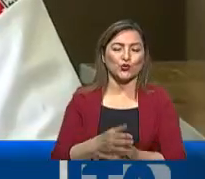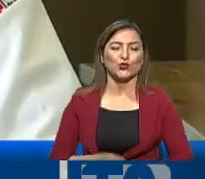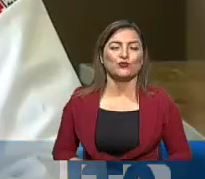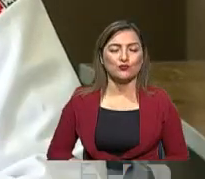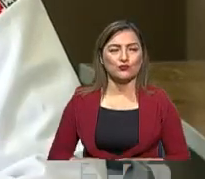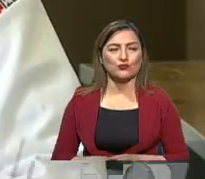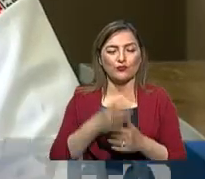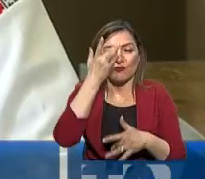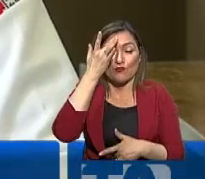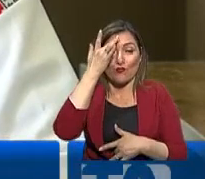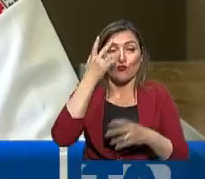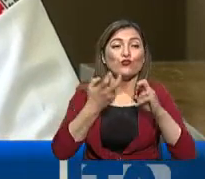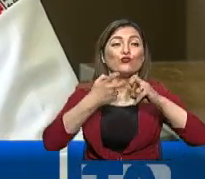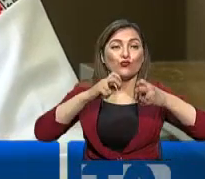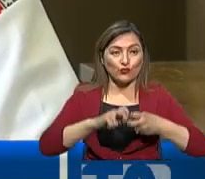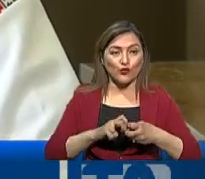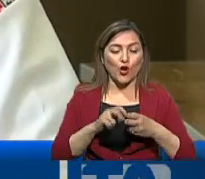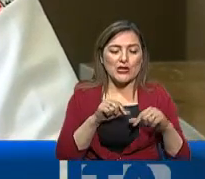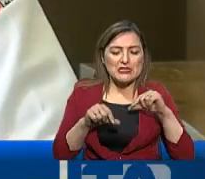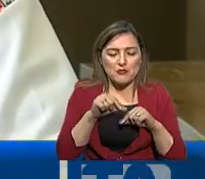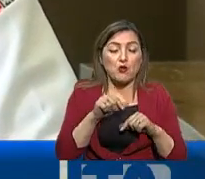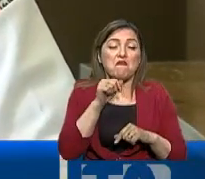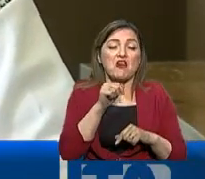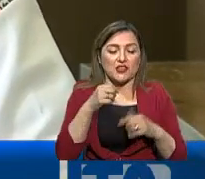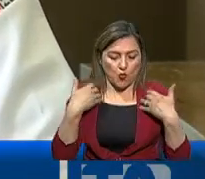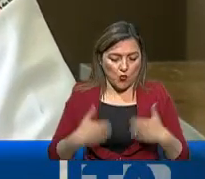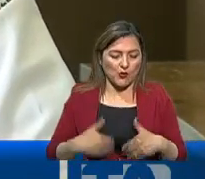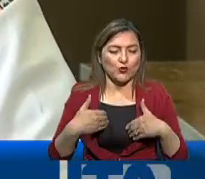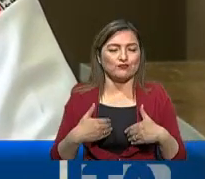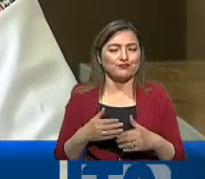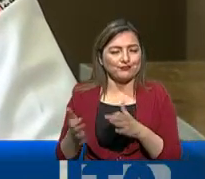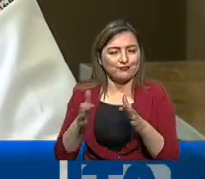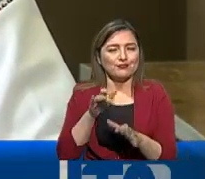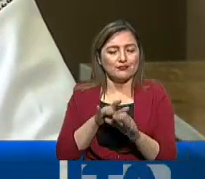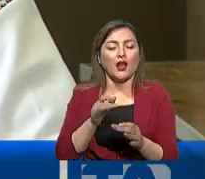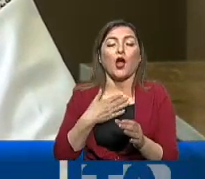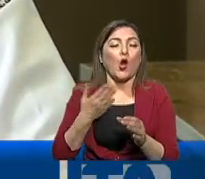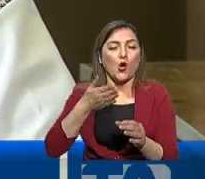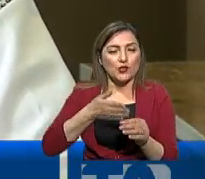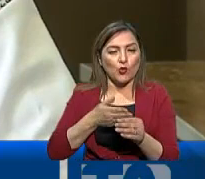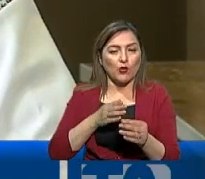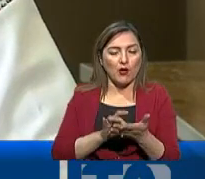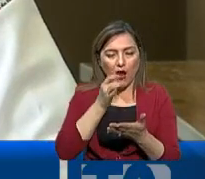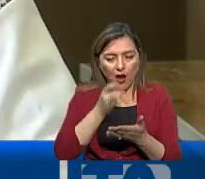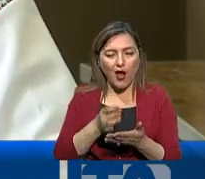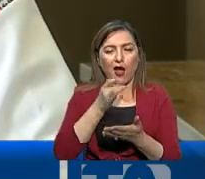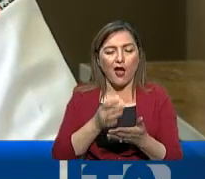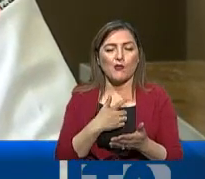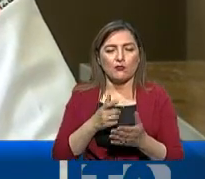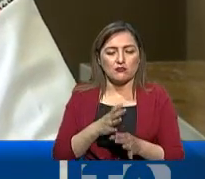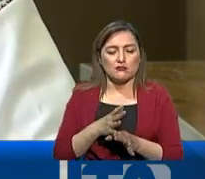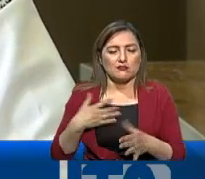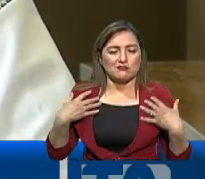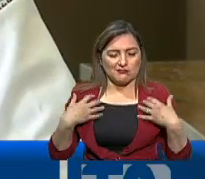patología hay un déficit de una enzima que es el objetivo del tratamiento sufrir esta enzima para ayudar a la recuperación